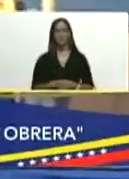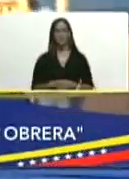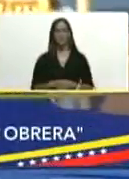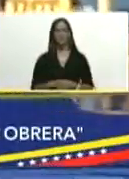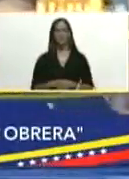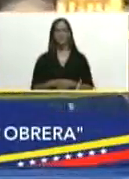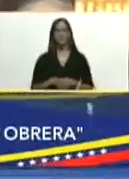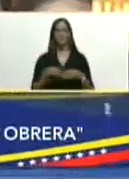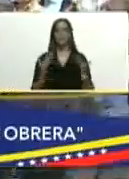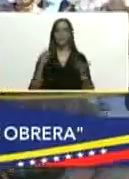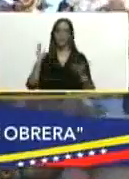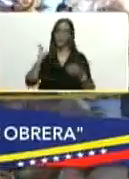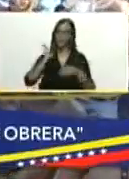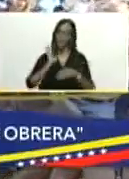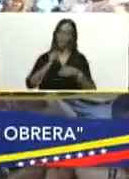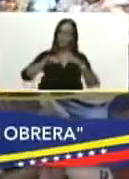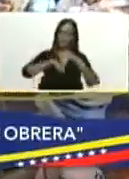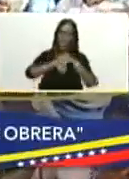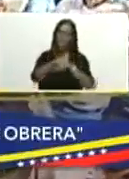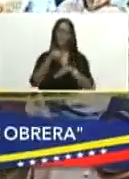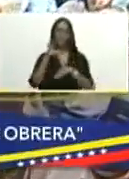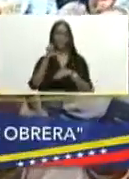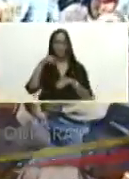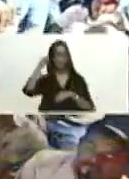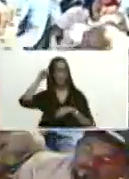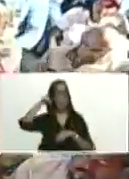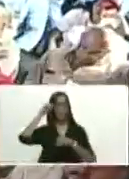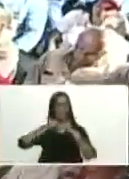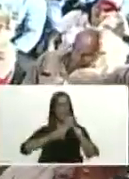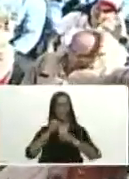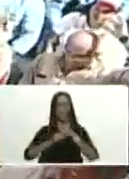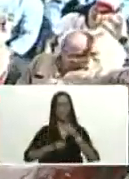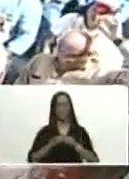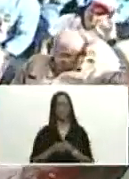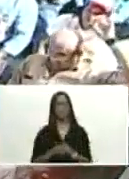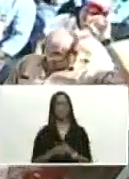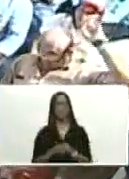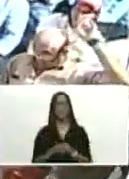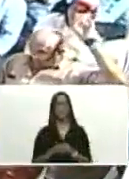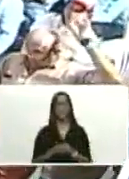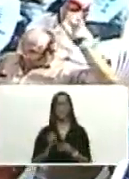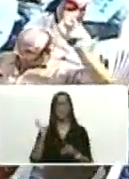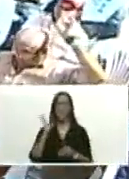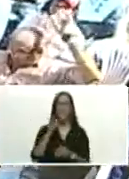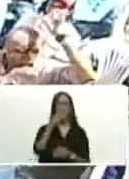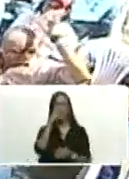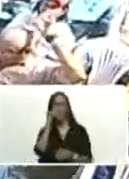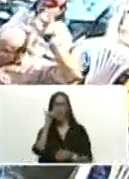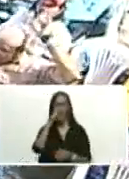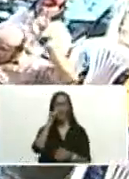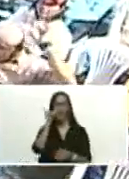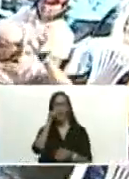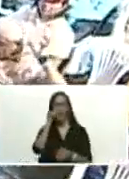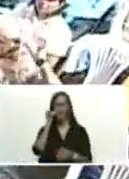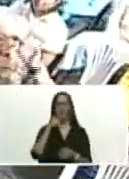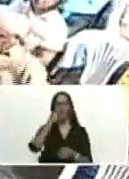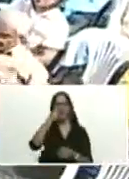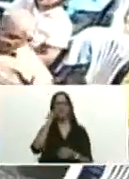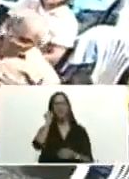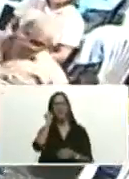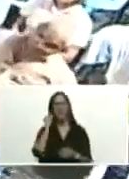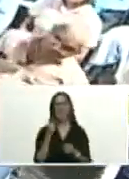cuando venía entrando a sidor también hice un videíto me traje a mi camarógrafo mi camarógrafa